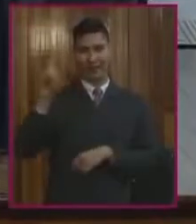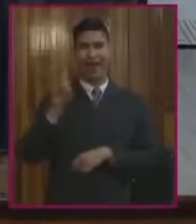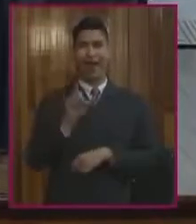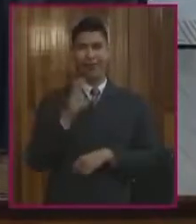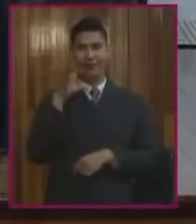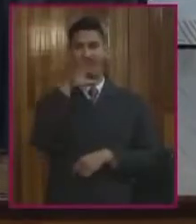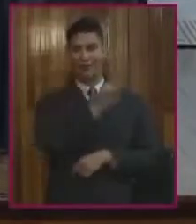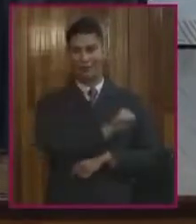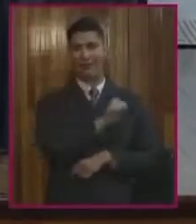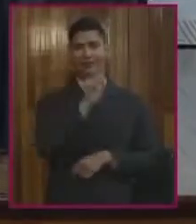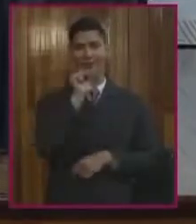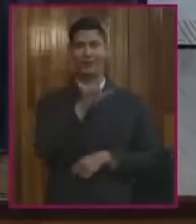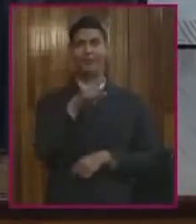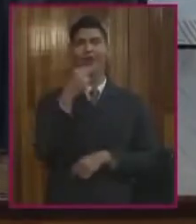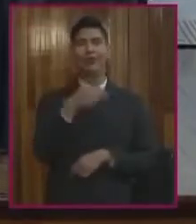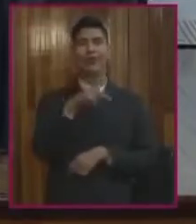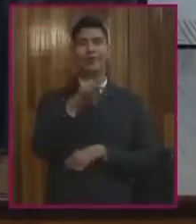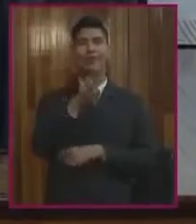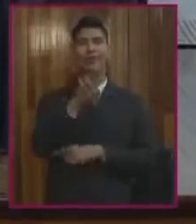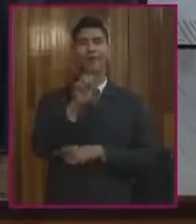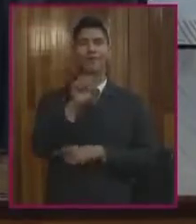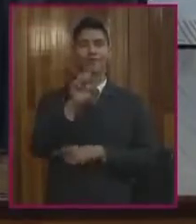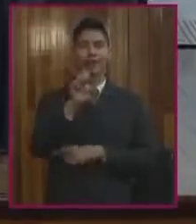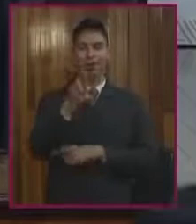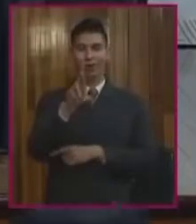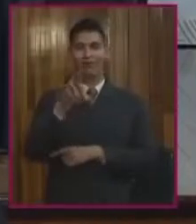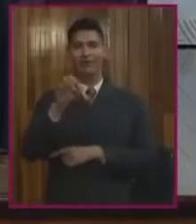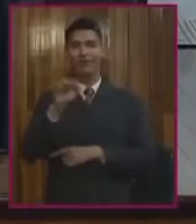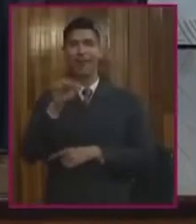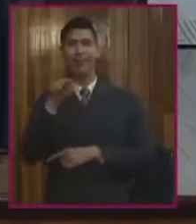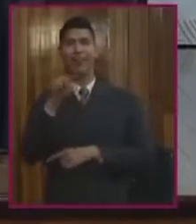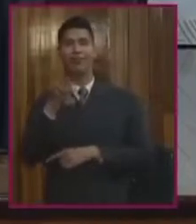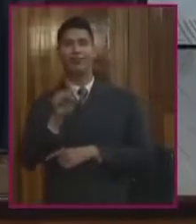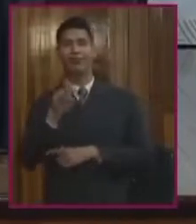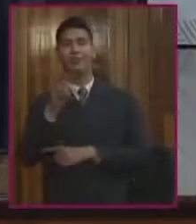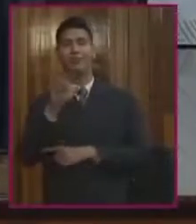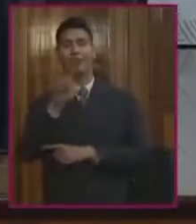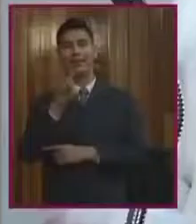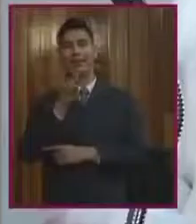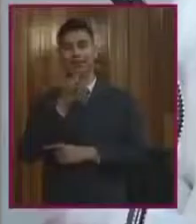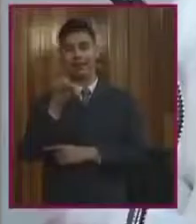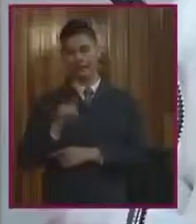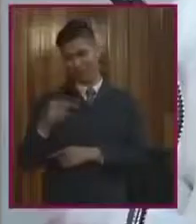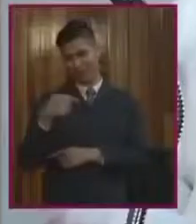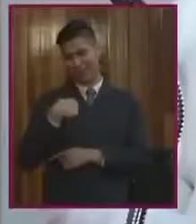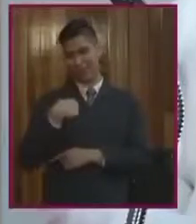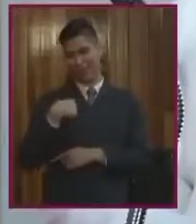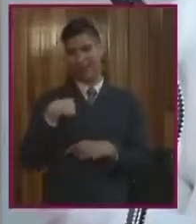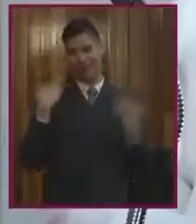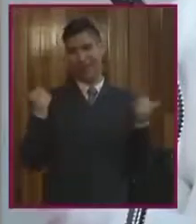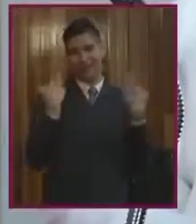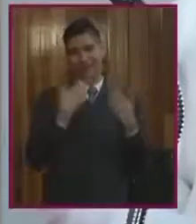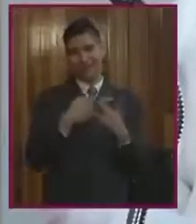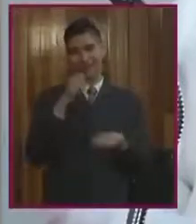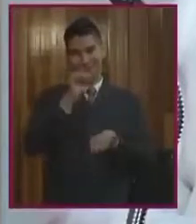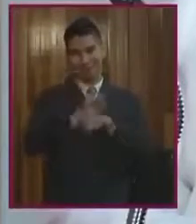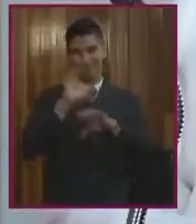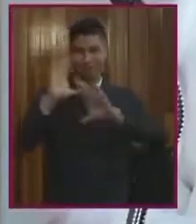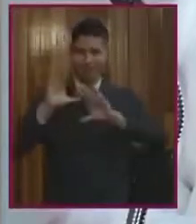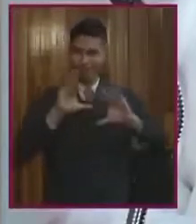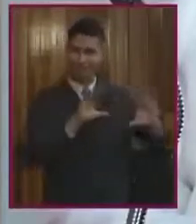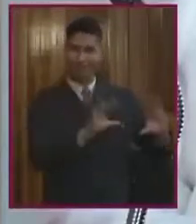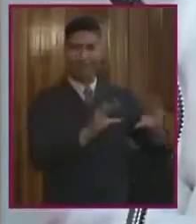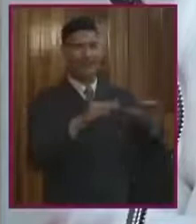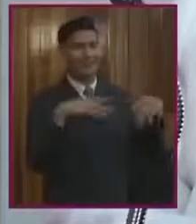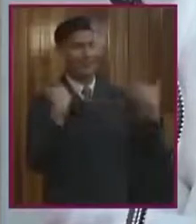Santos Valdés, y bueno, pues me dedico y mi pasión es la formación de docentes para la educación secundaria. Entonces, qué afortunados